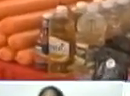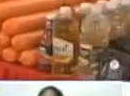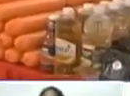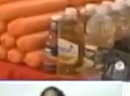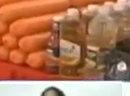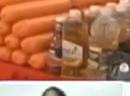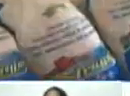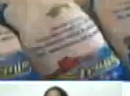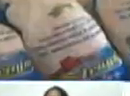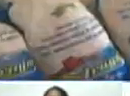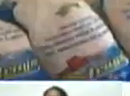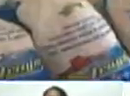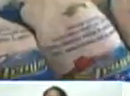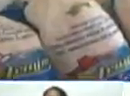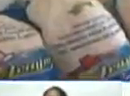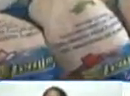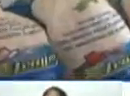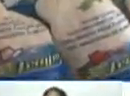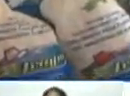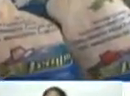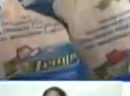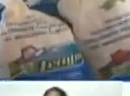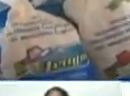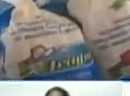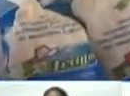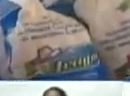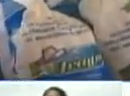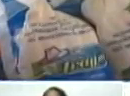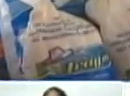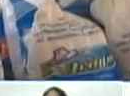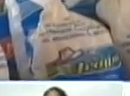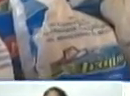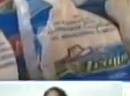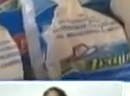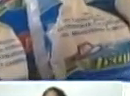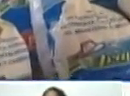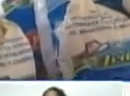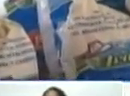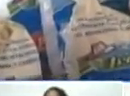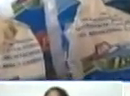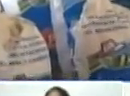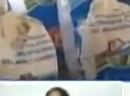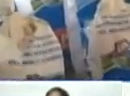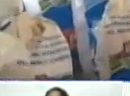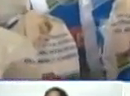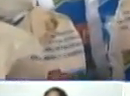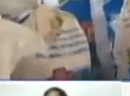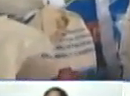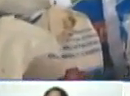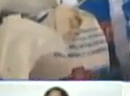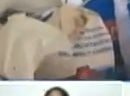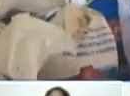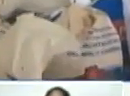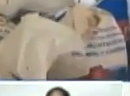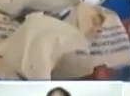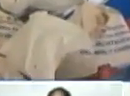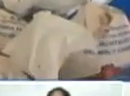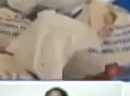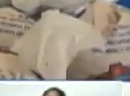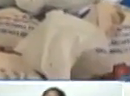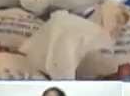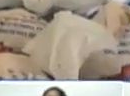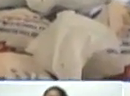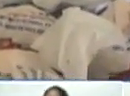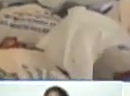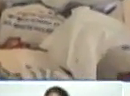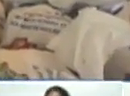falsa. Vamos por el camino de la revolución antiimperialista, antioligárquica,